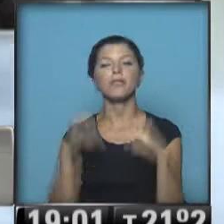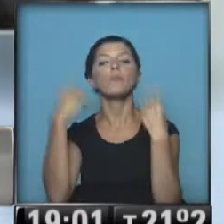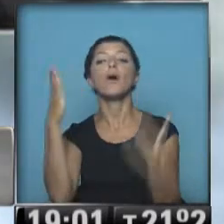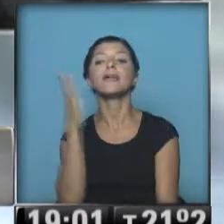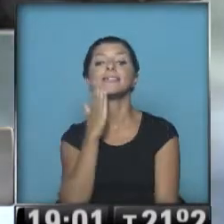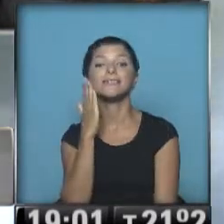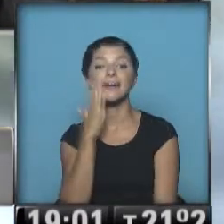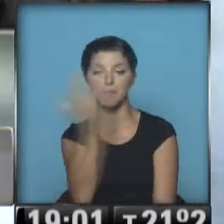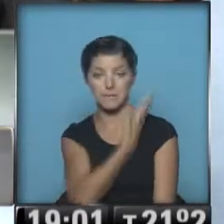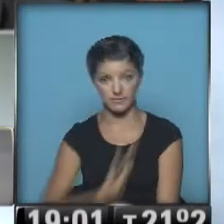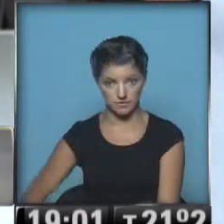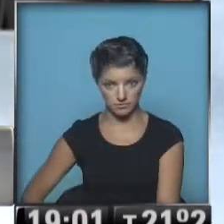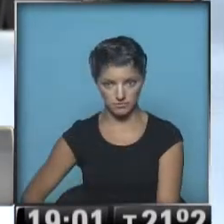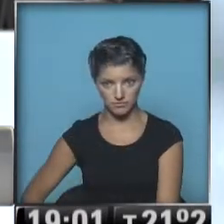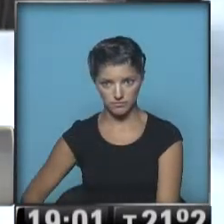Presidente.